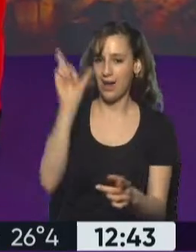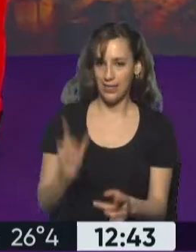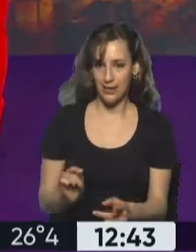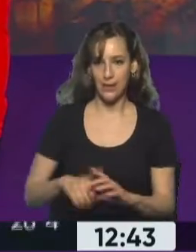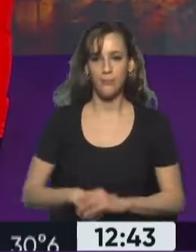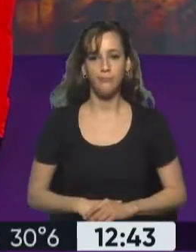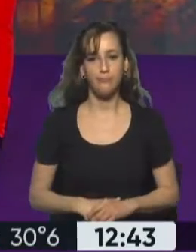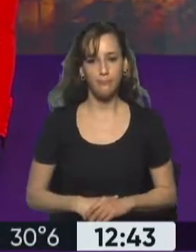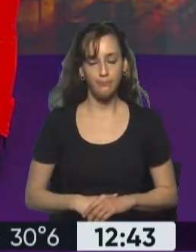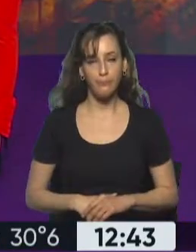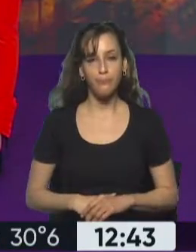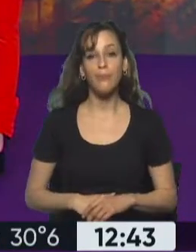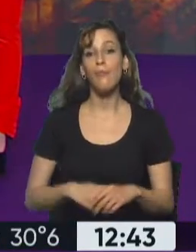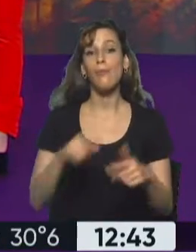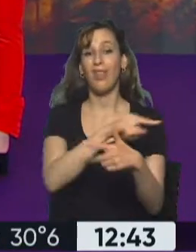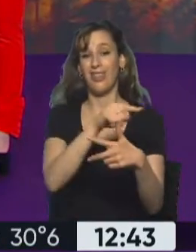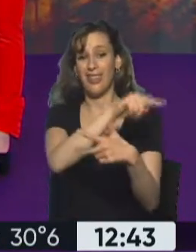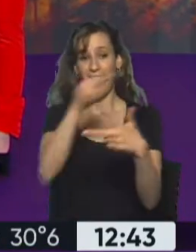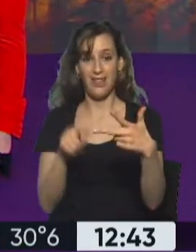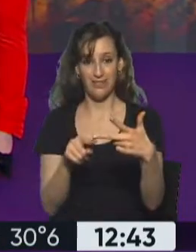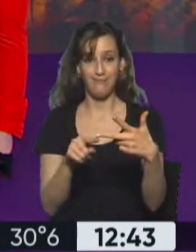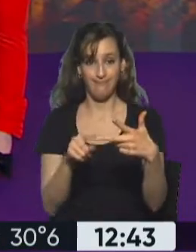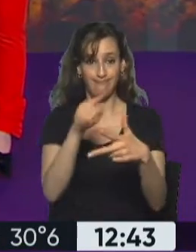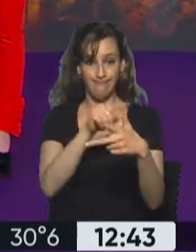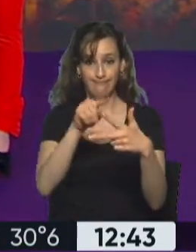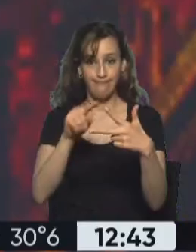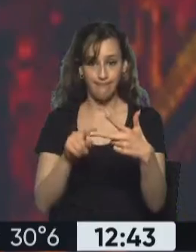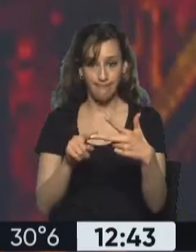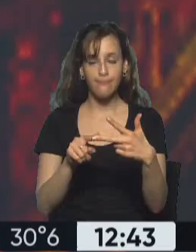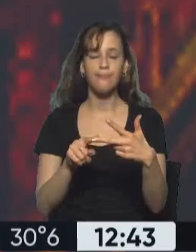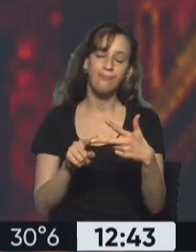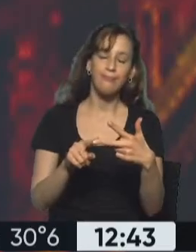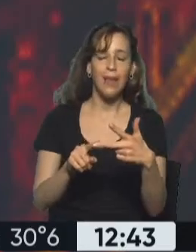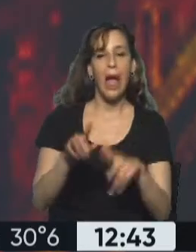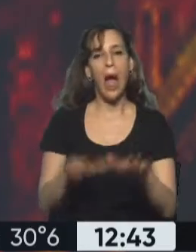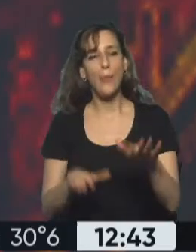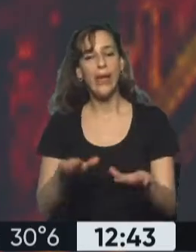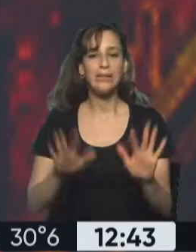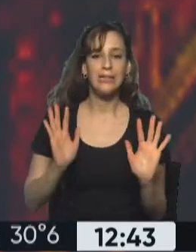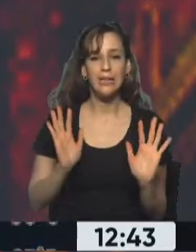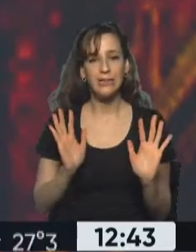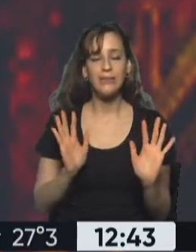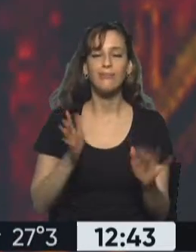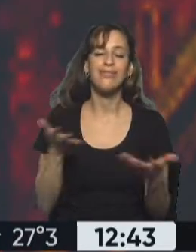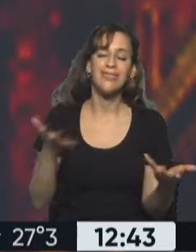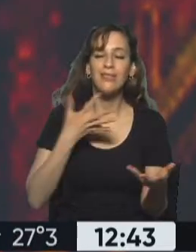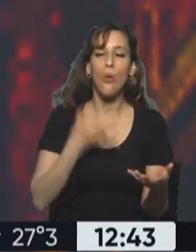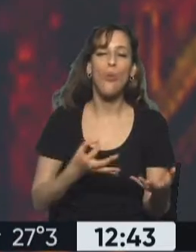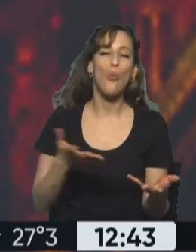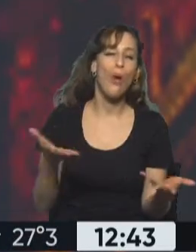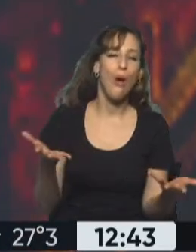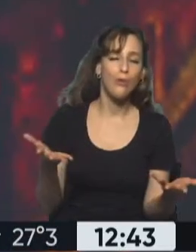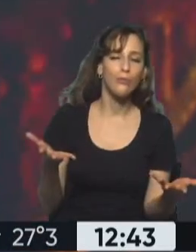digo, hay tres grandes variables, porque a veces hay como dos bibliotecas, ¿no? Seguramente les pasa que